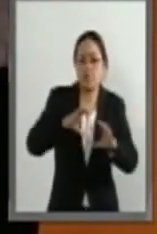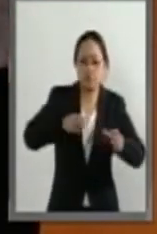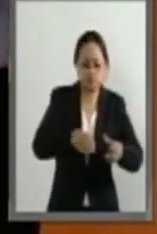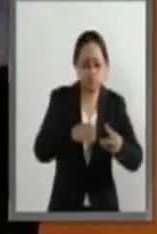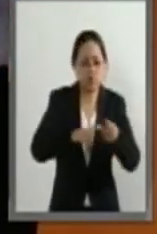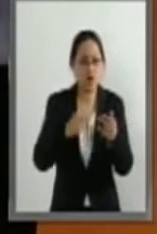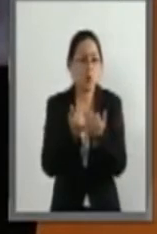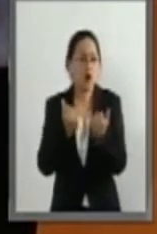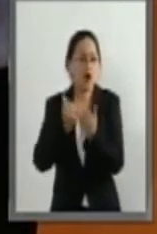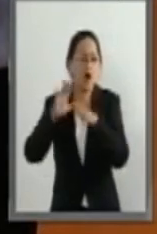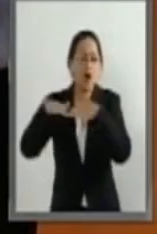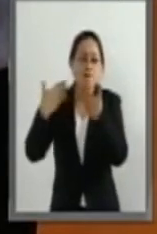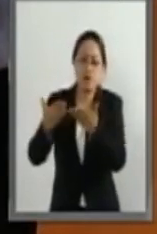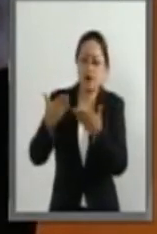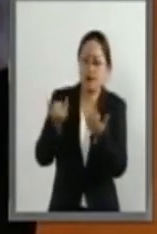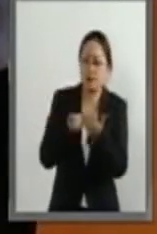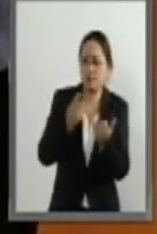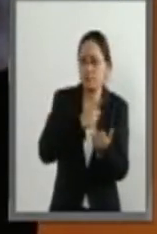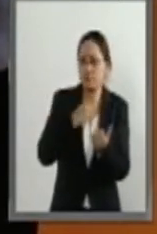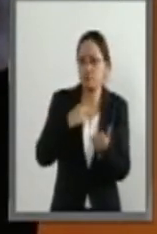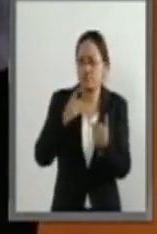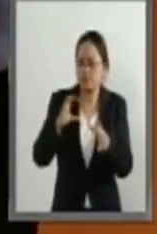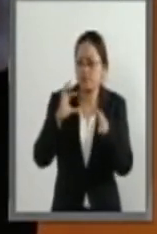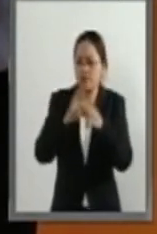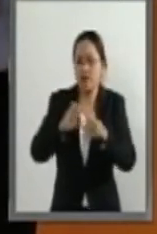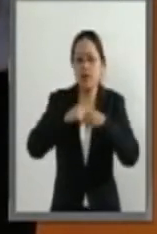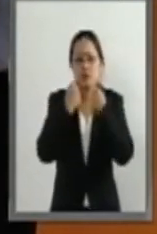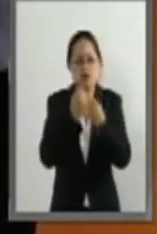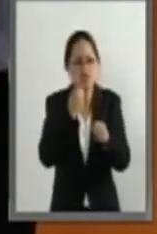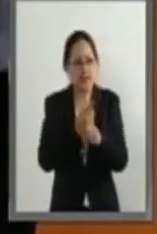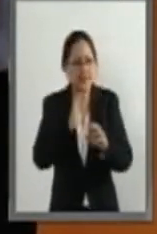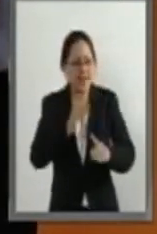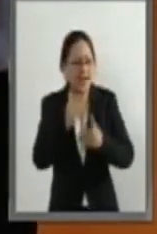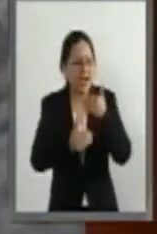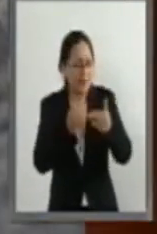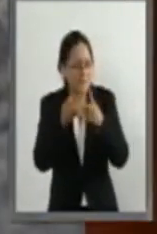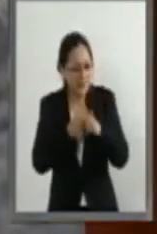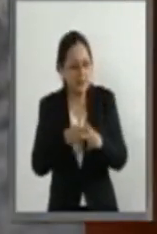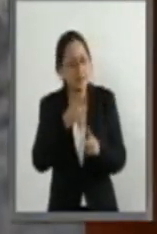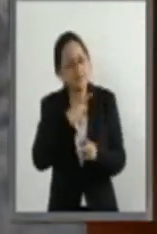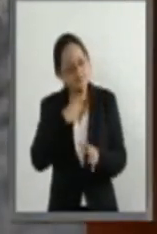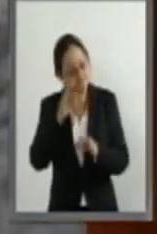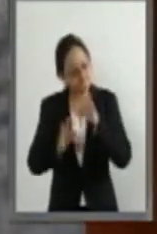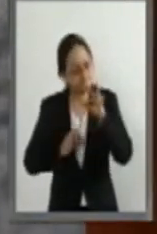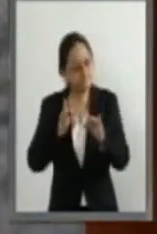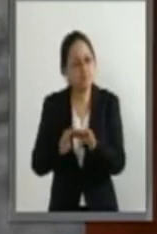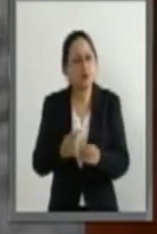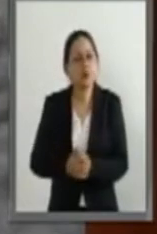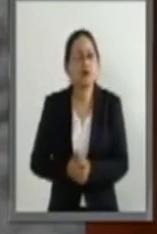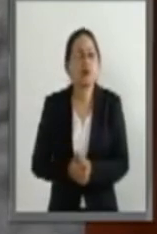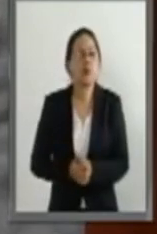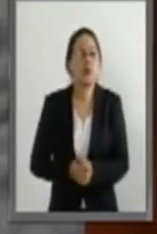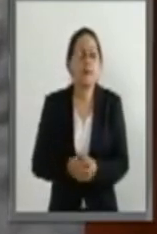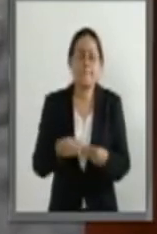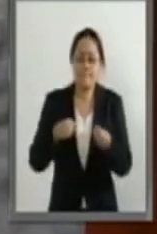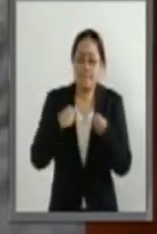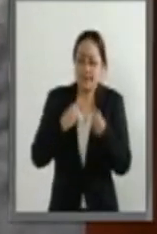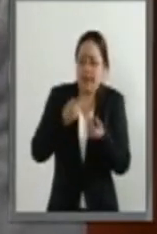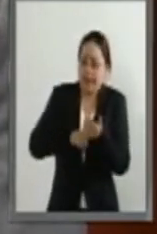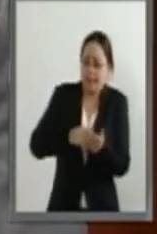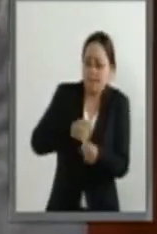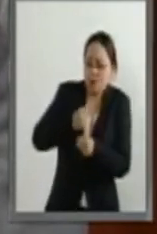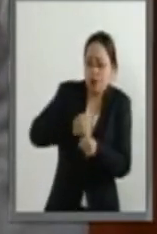dar el salto cualitativo de lo que la sociedad ya se fragua. Experimentar una vida sin violencia